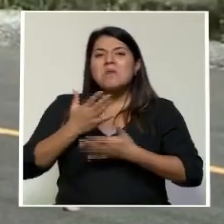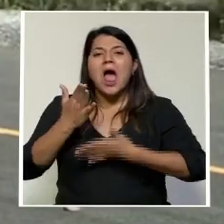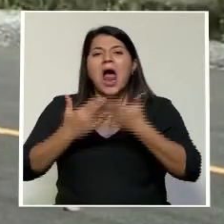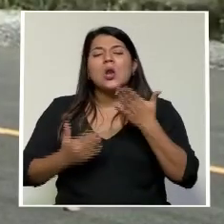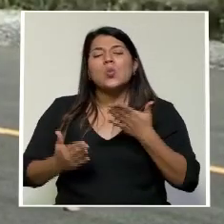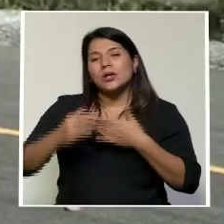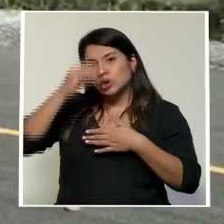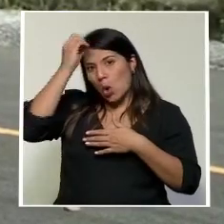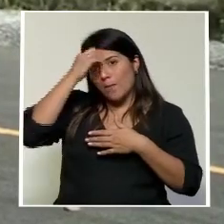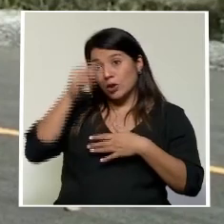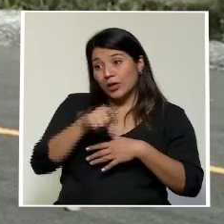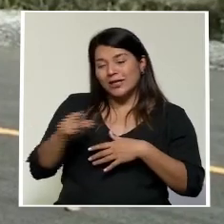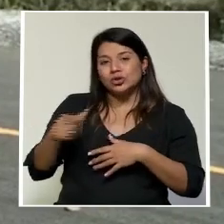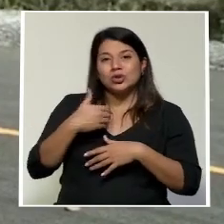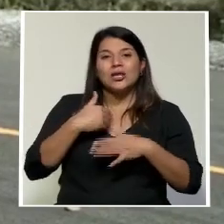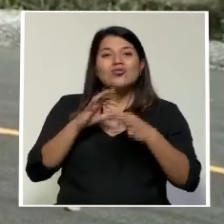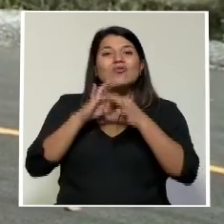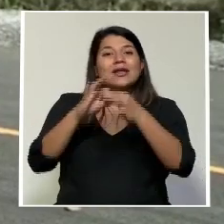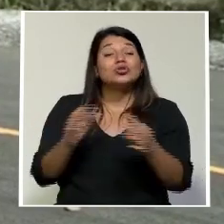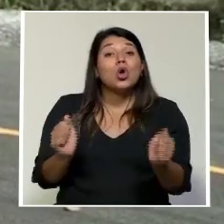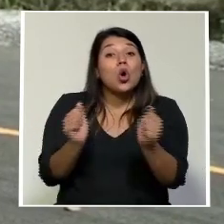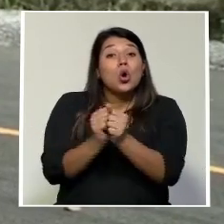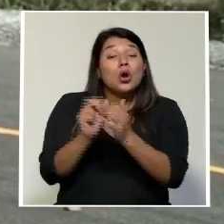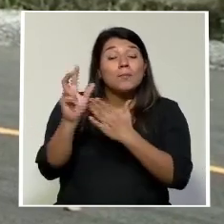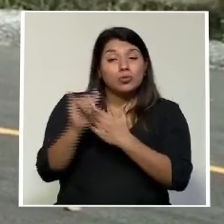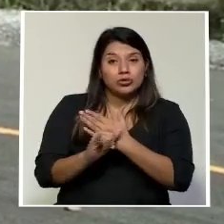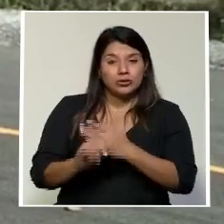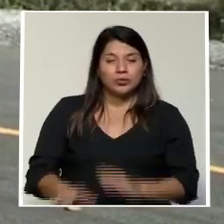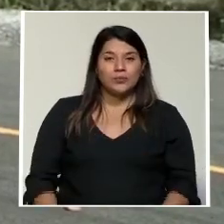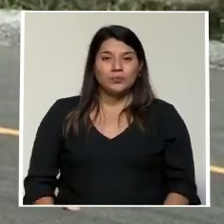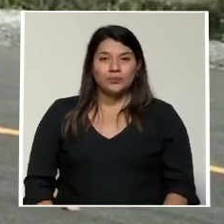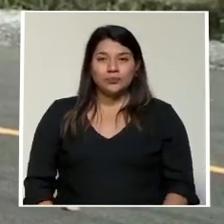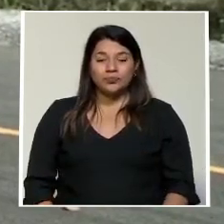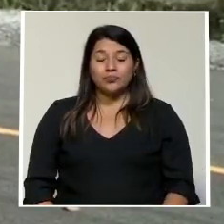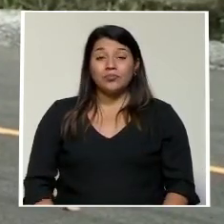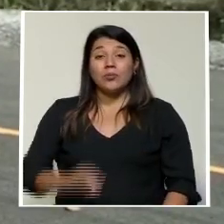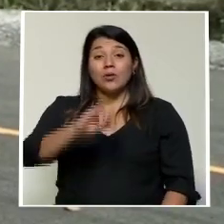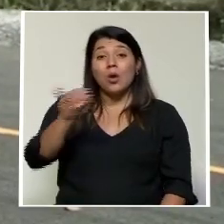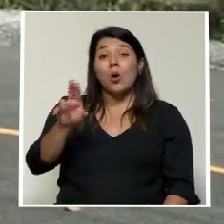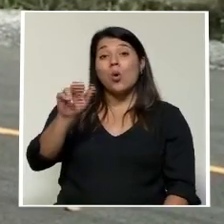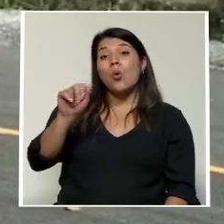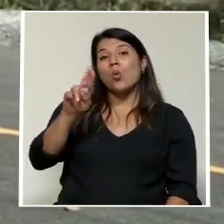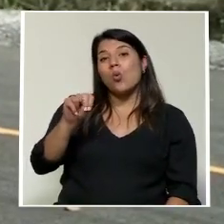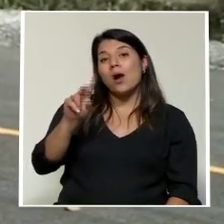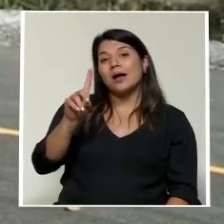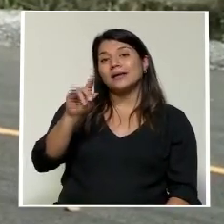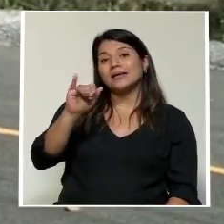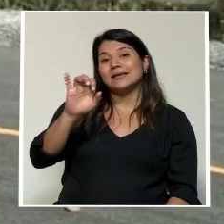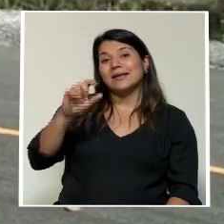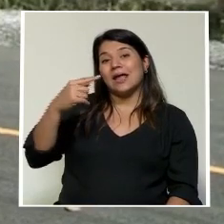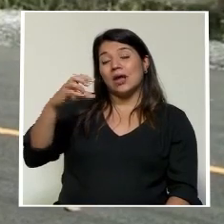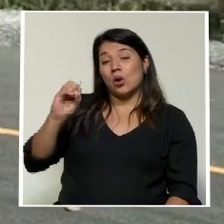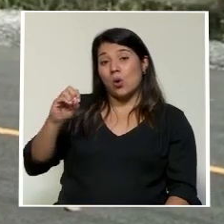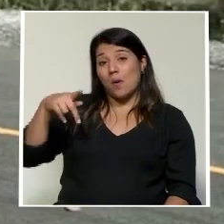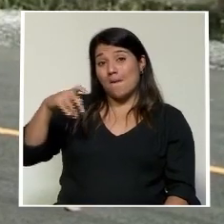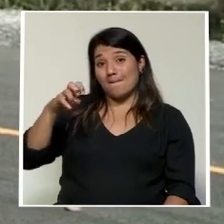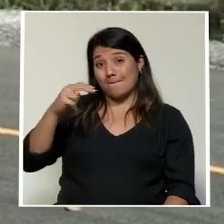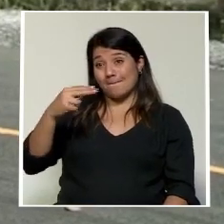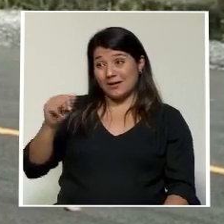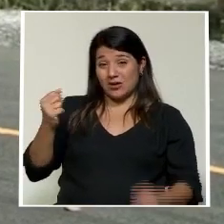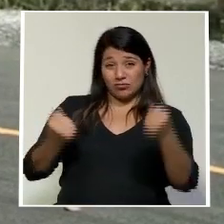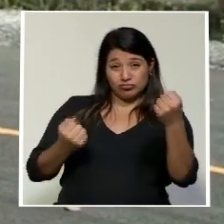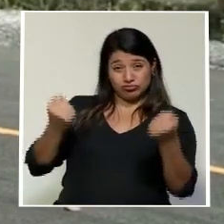puntualmente tienen con este importante proyecto país. Por su parte, Juan Diego Peña, transportista, indicó que durante los últimos